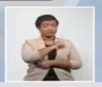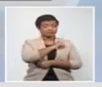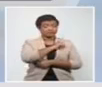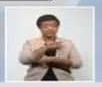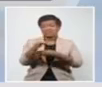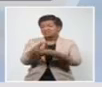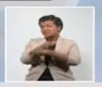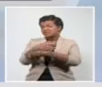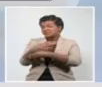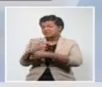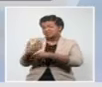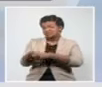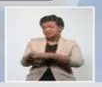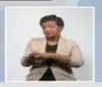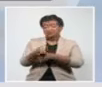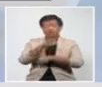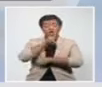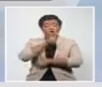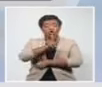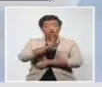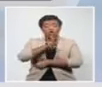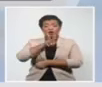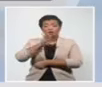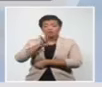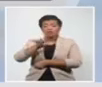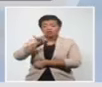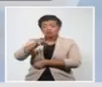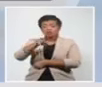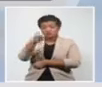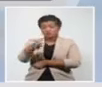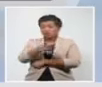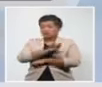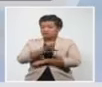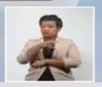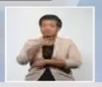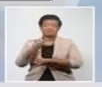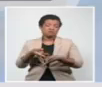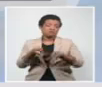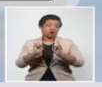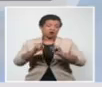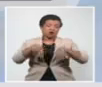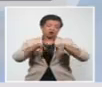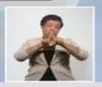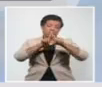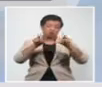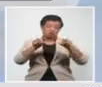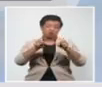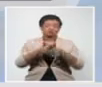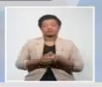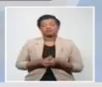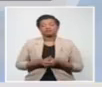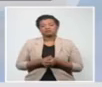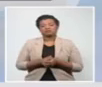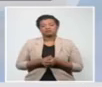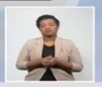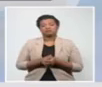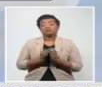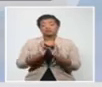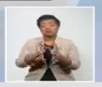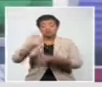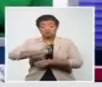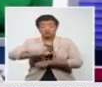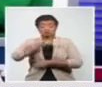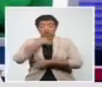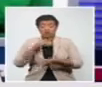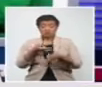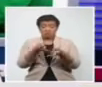cifra de 229 fallecidos, que en este caso la tasa de letalidad